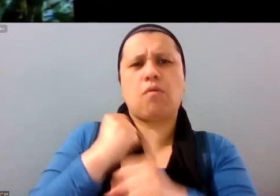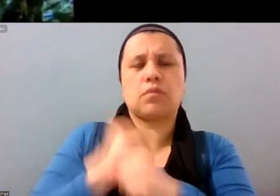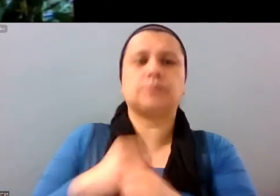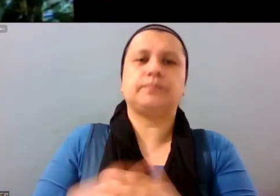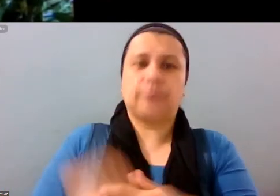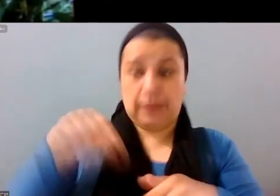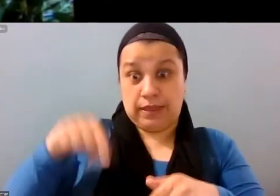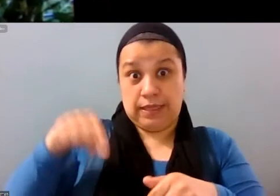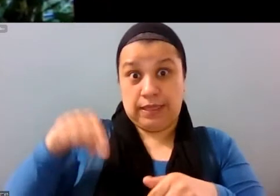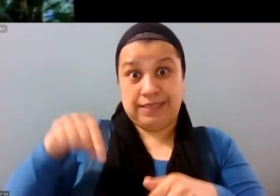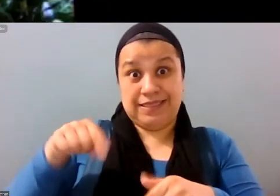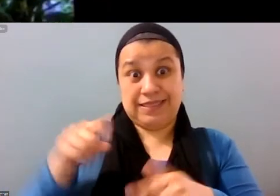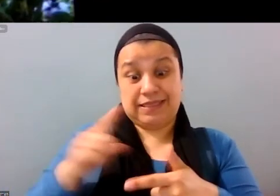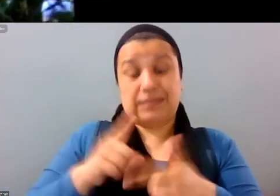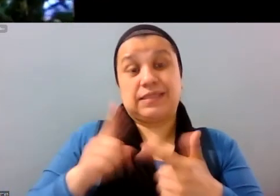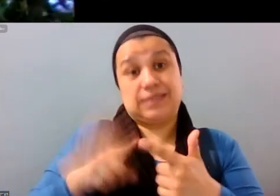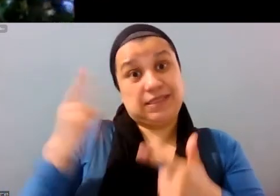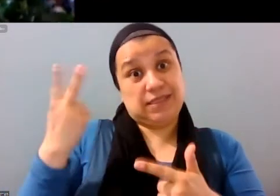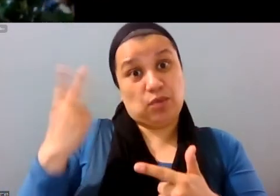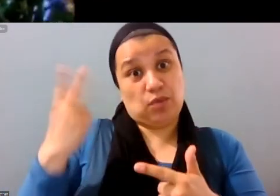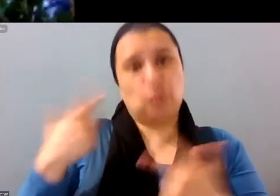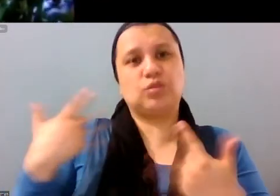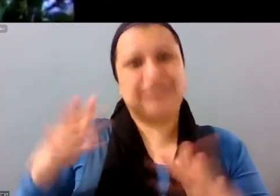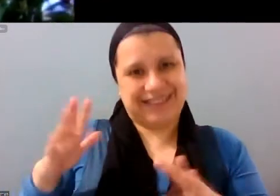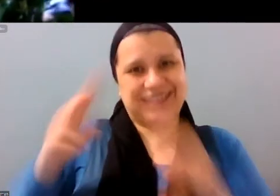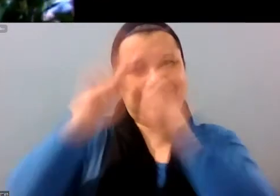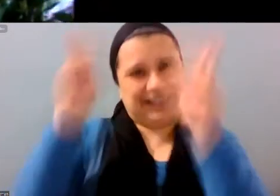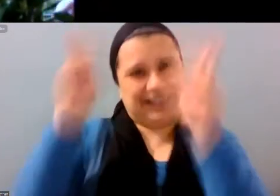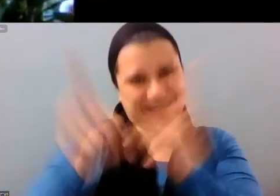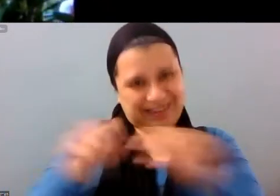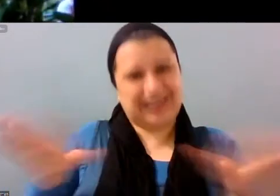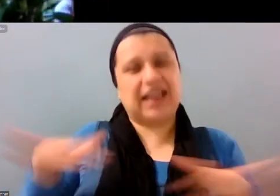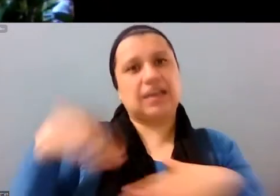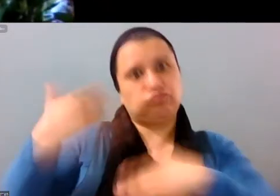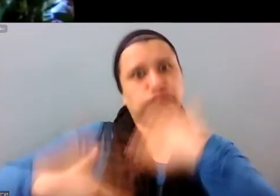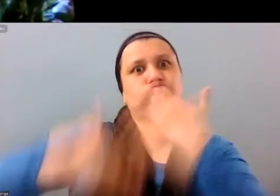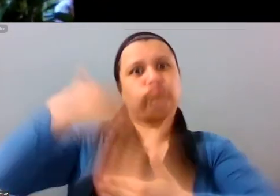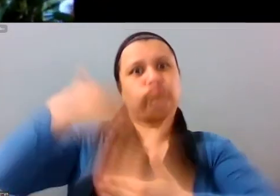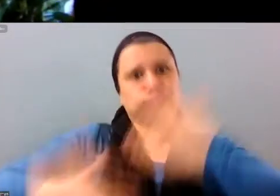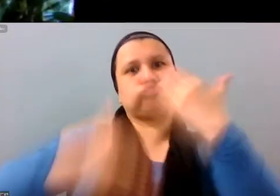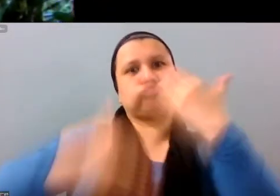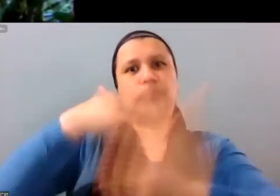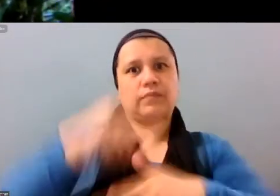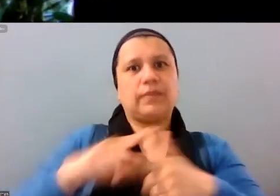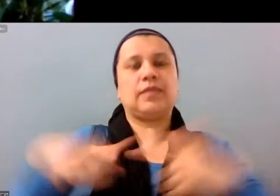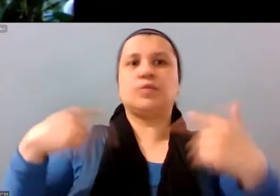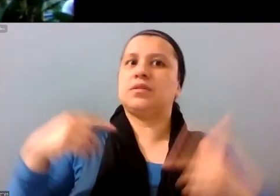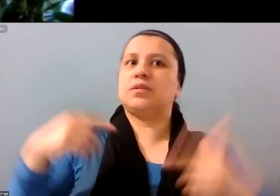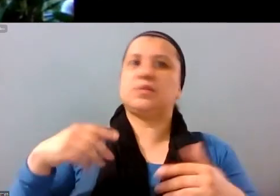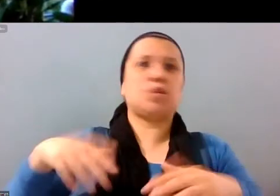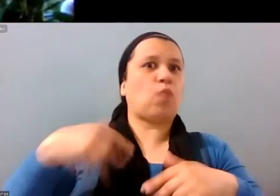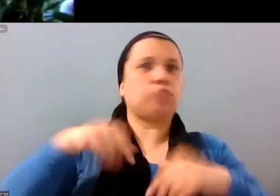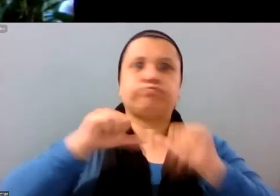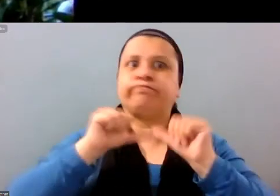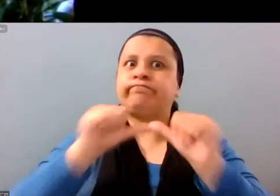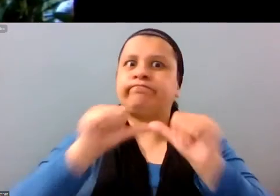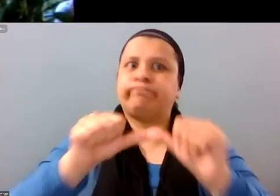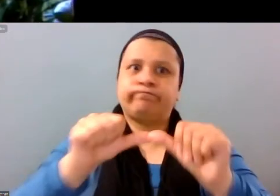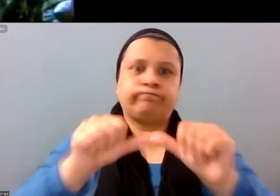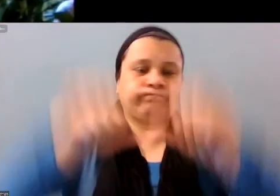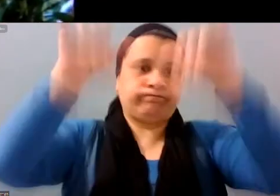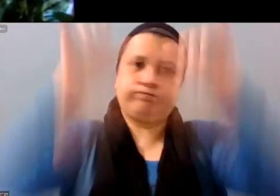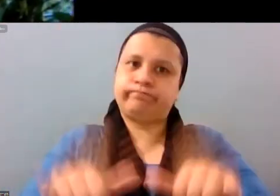virtualidad que ya venía dando pasos acelerados se empoderó en el 2020 y creo que de eso no